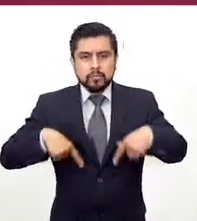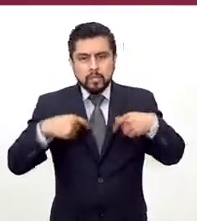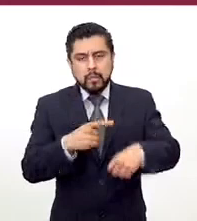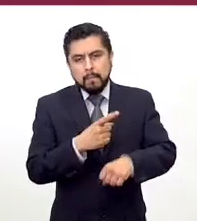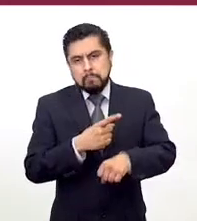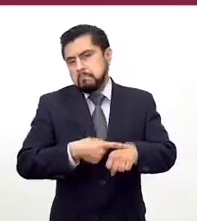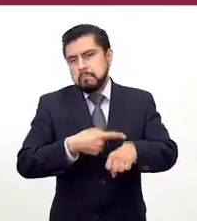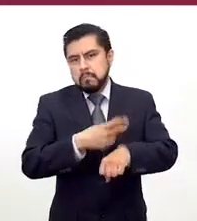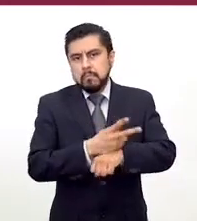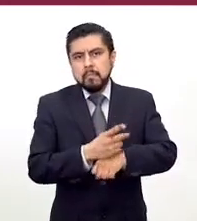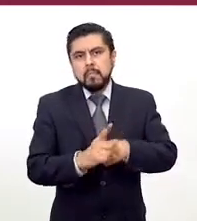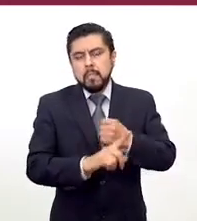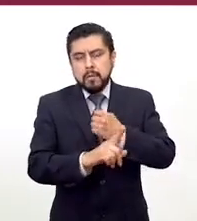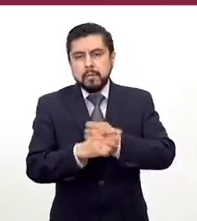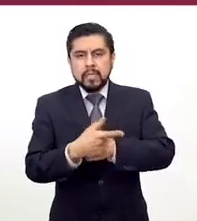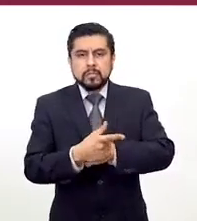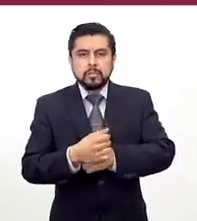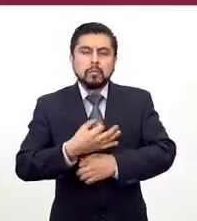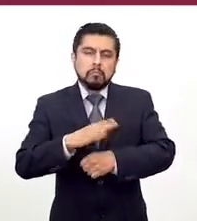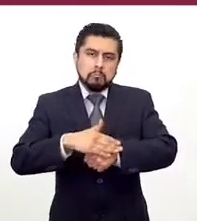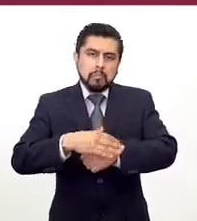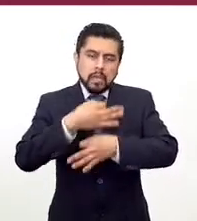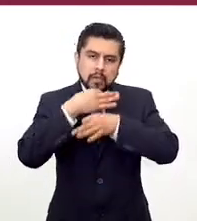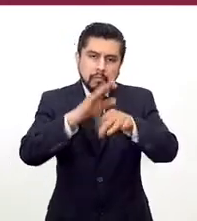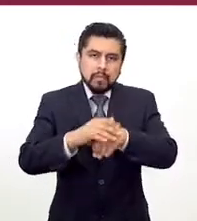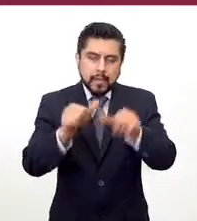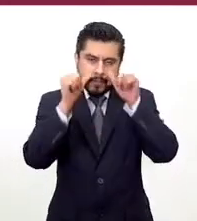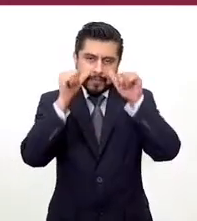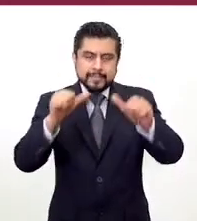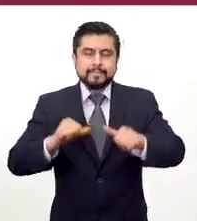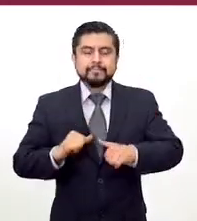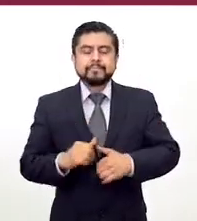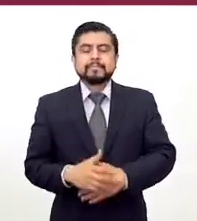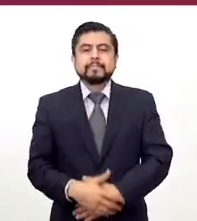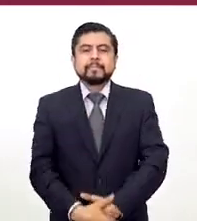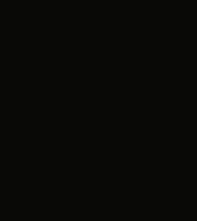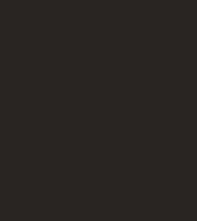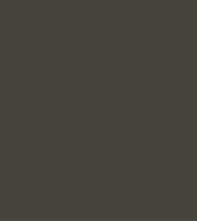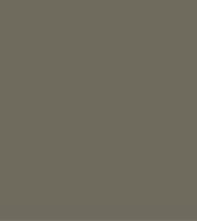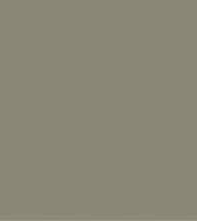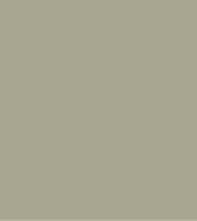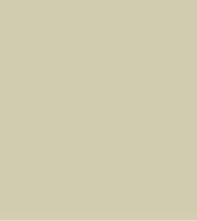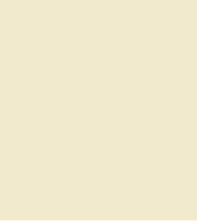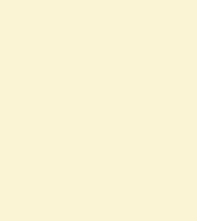a los más vulnerables. Así que vamos a seguir informando y les agradezco mucho su atención.